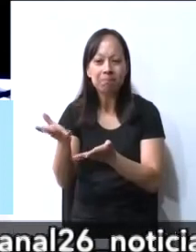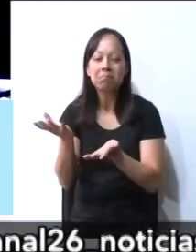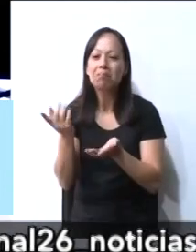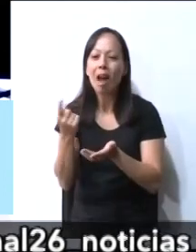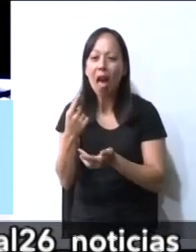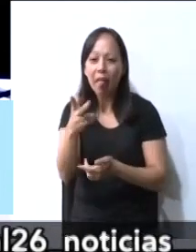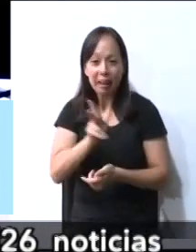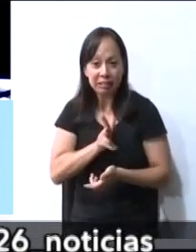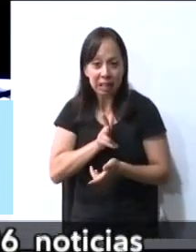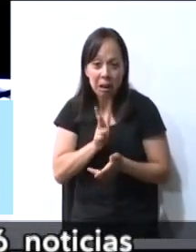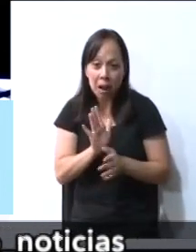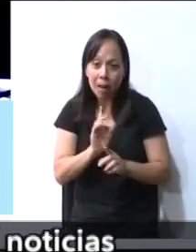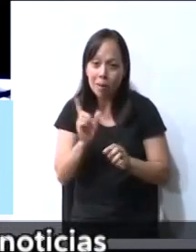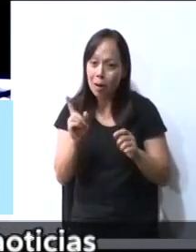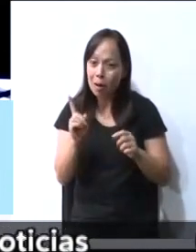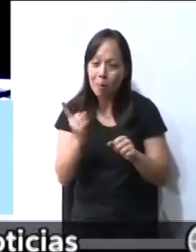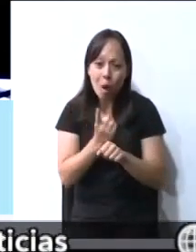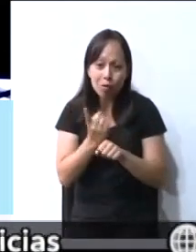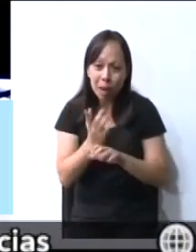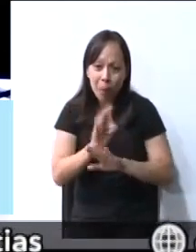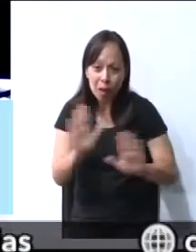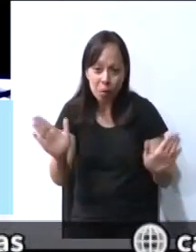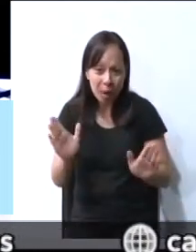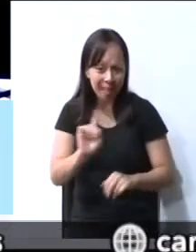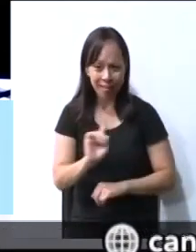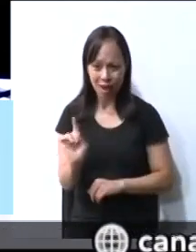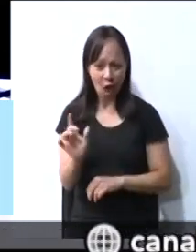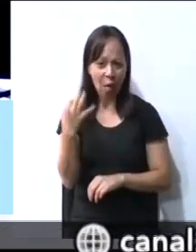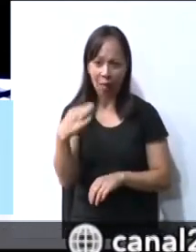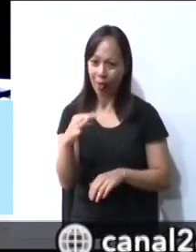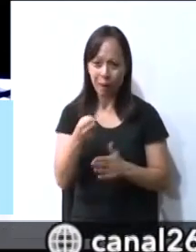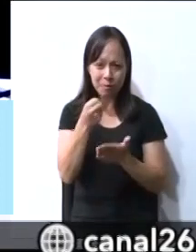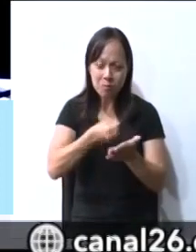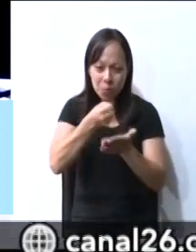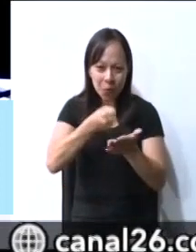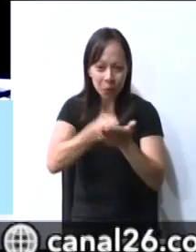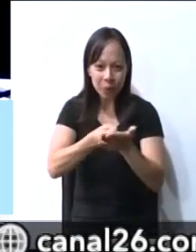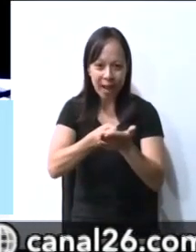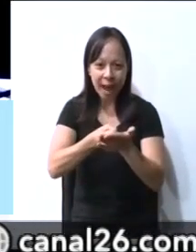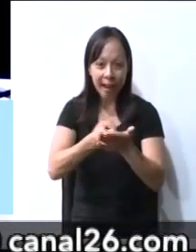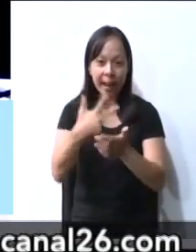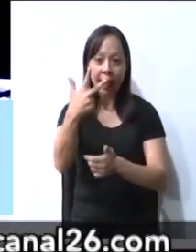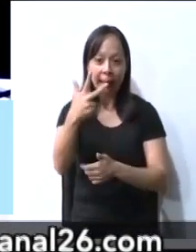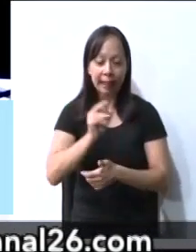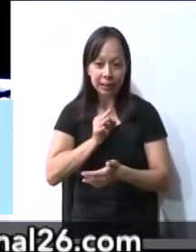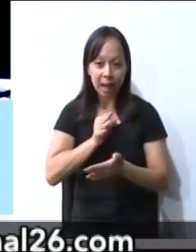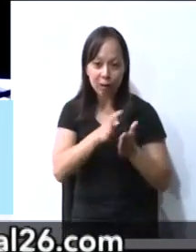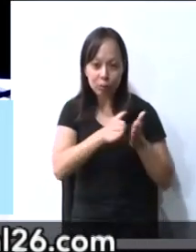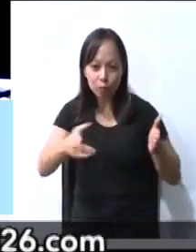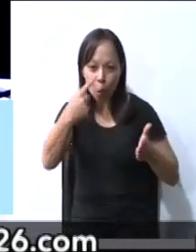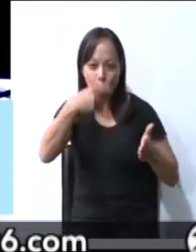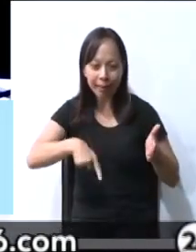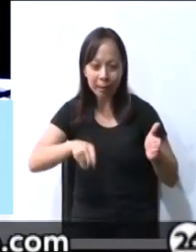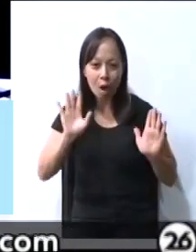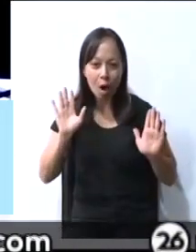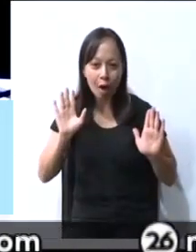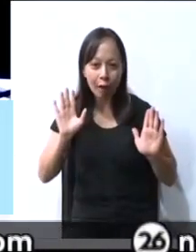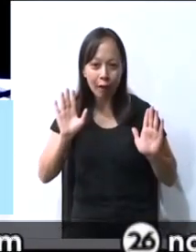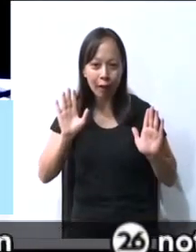puede? ¿Cómo le vamos a aflojar? Los últimos 3 años superamos